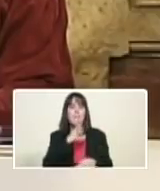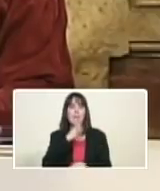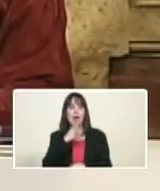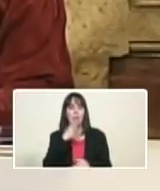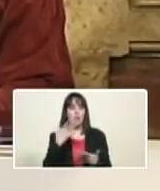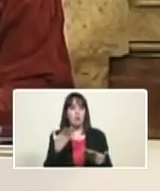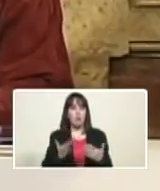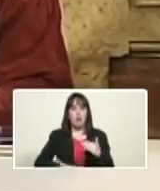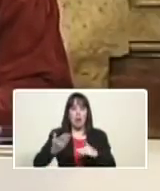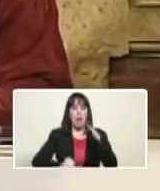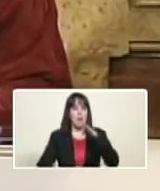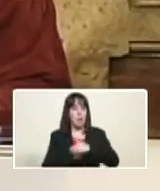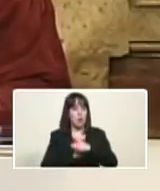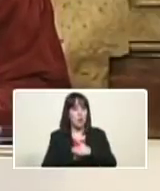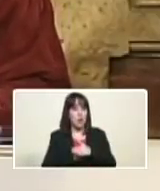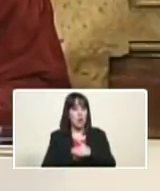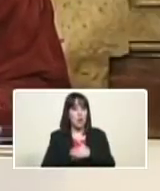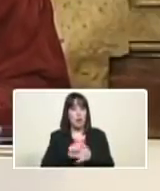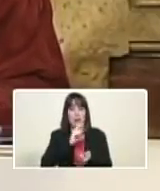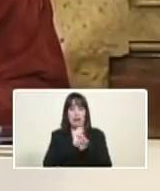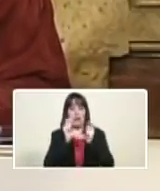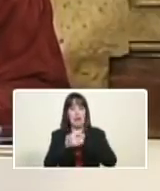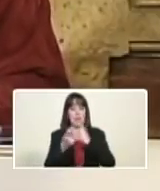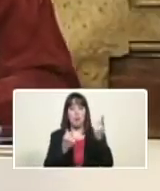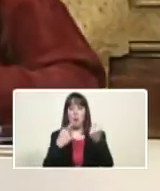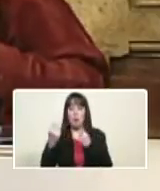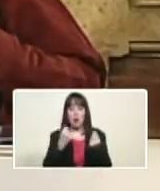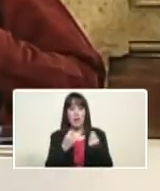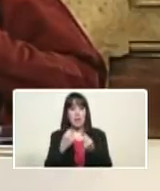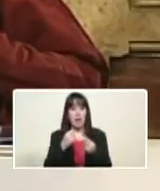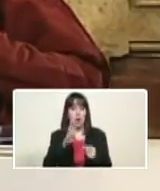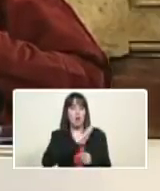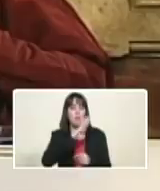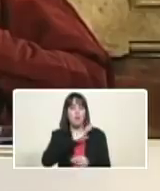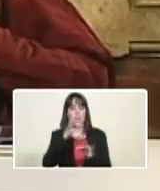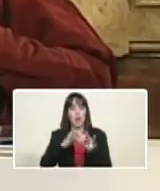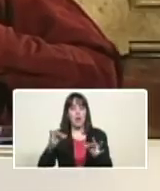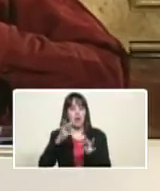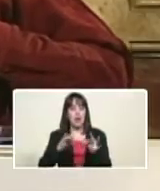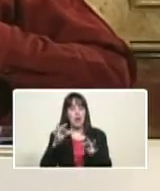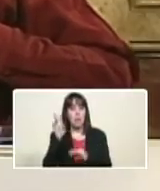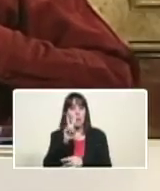venezolana, como divisa convertible venezolana, propia, venezolanita.